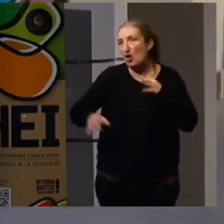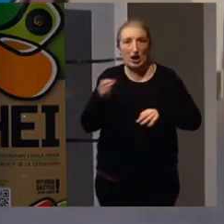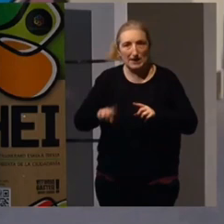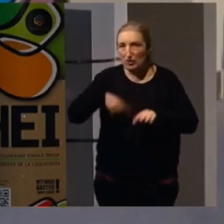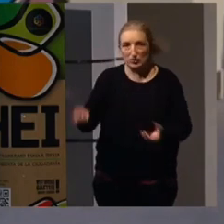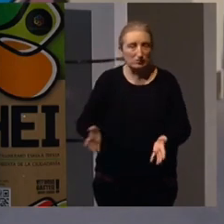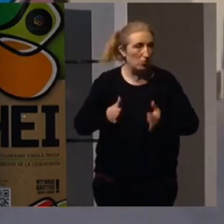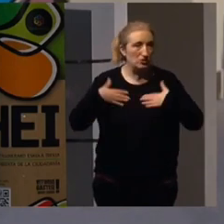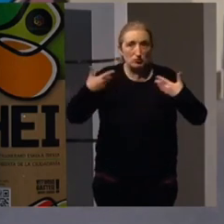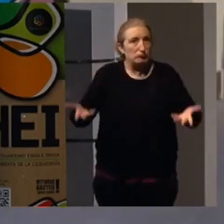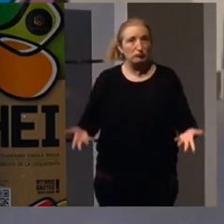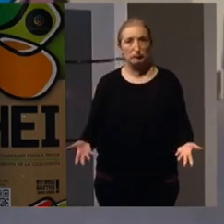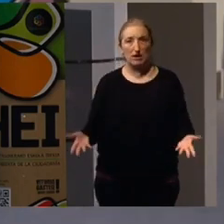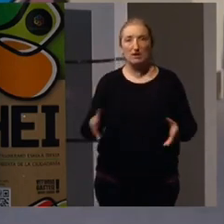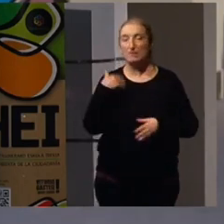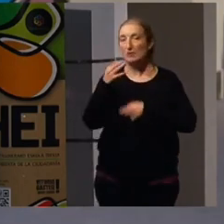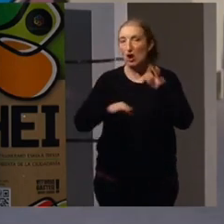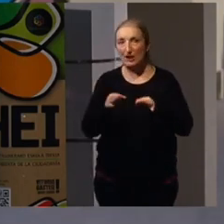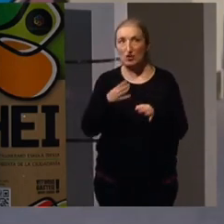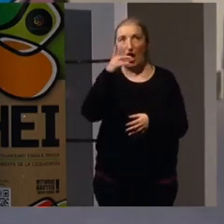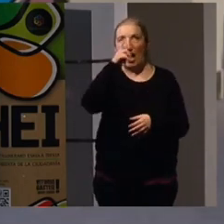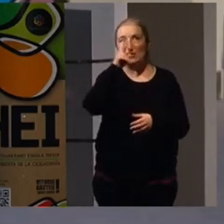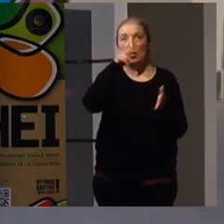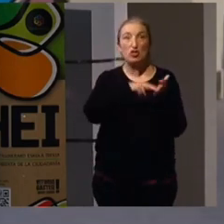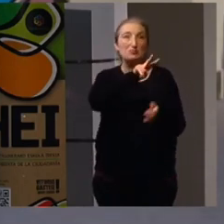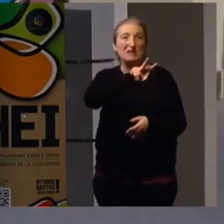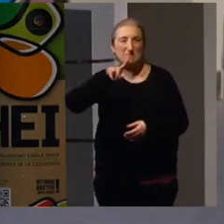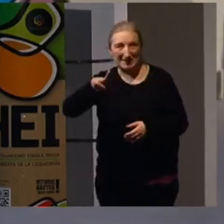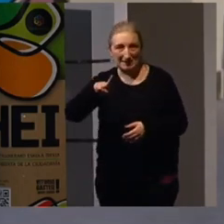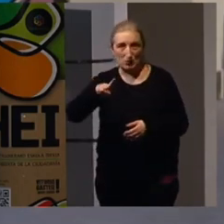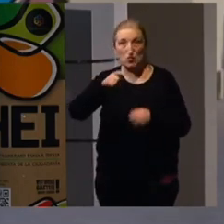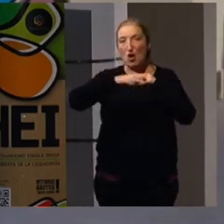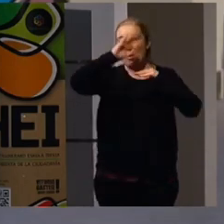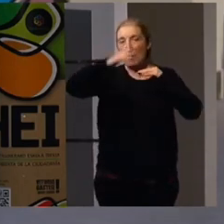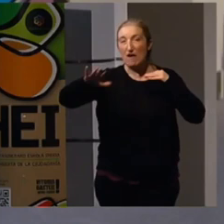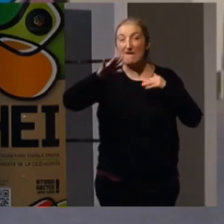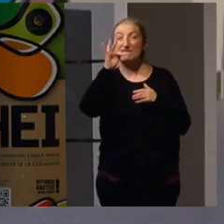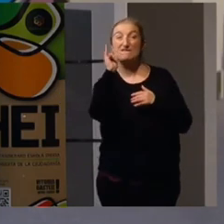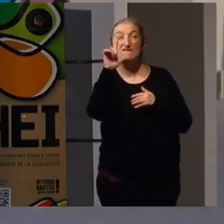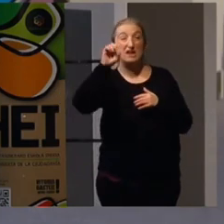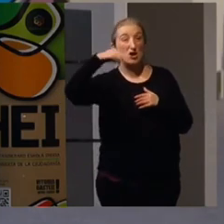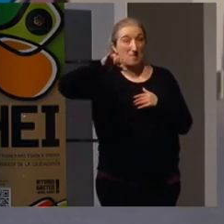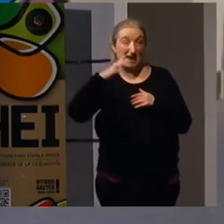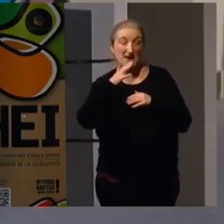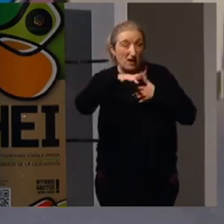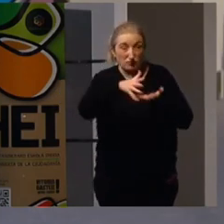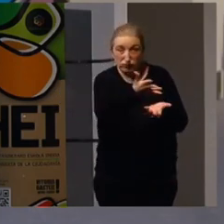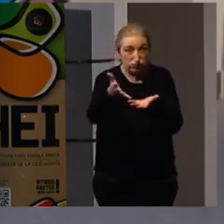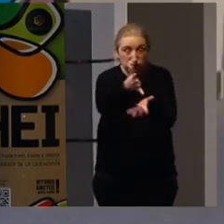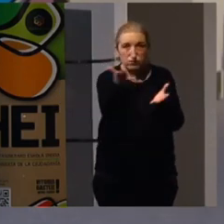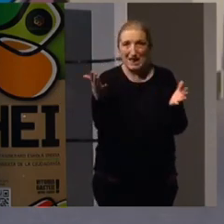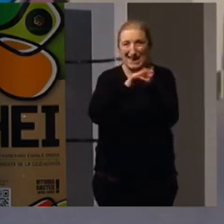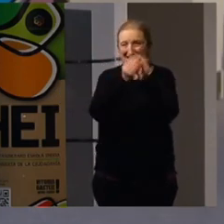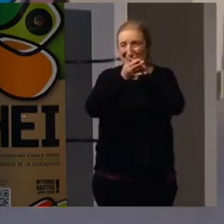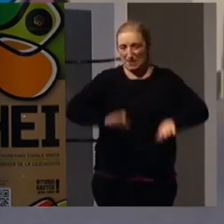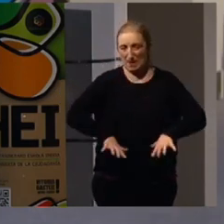Hizo espontáneamente en ese momento. En 2021, cuando en Madrid tuvimos Filomena y se quedó absolutamente toda la ciudad colapsada por